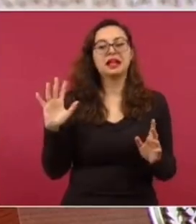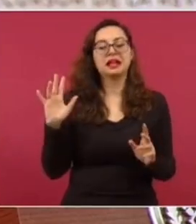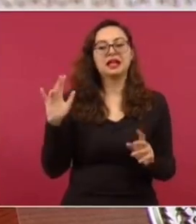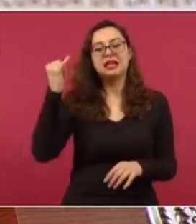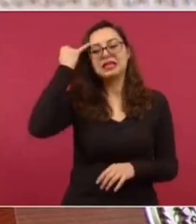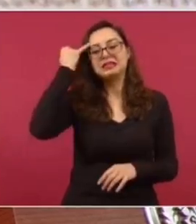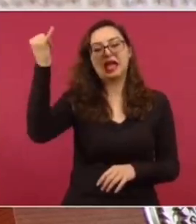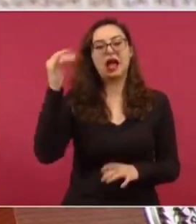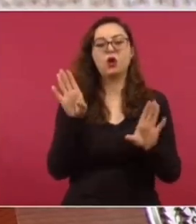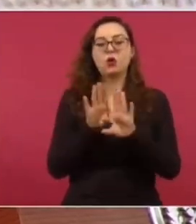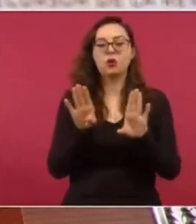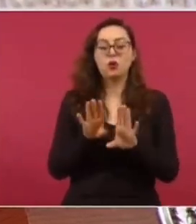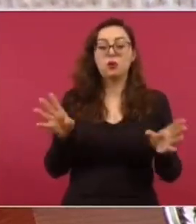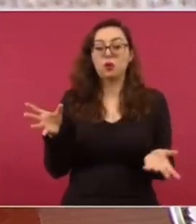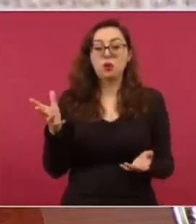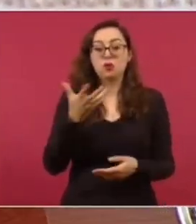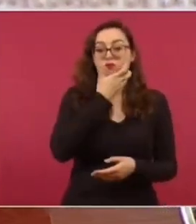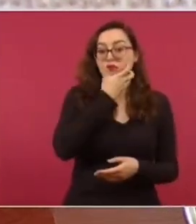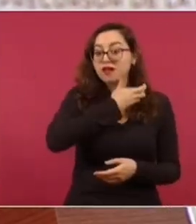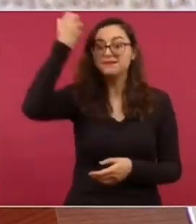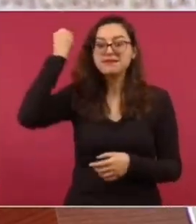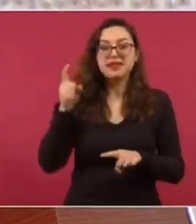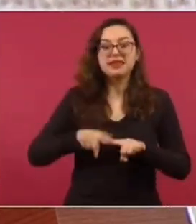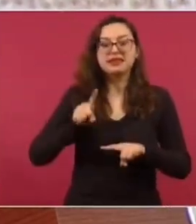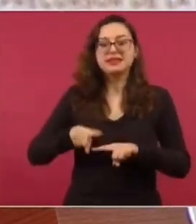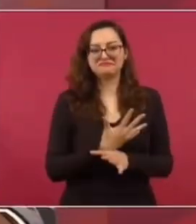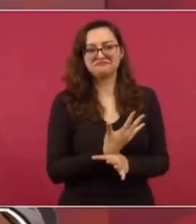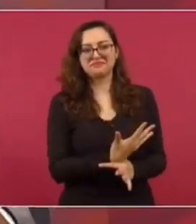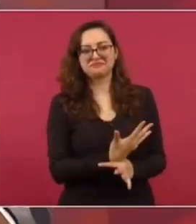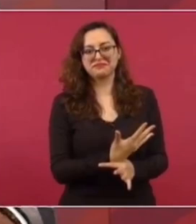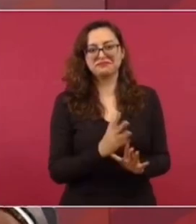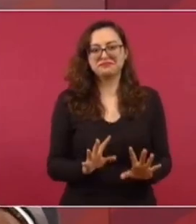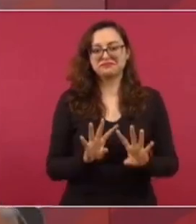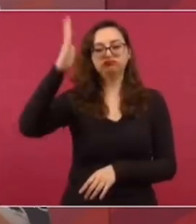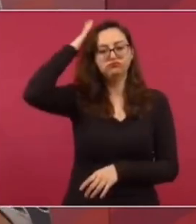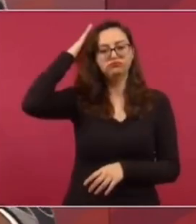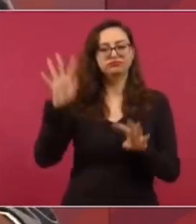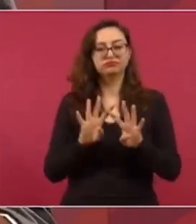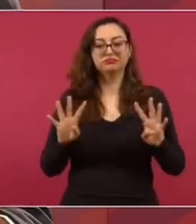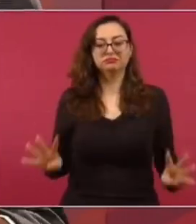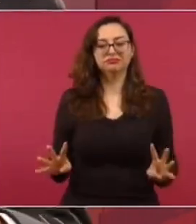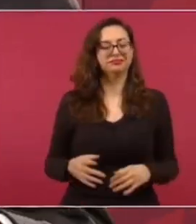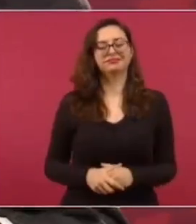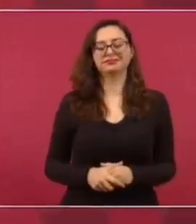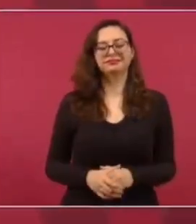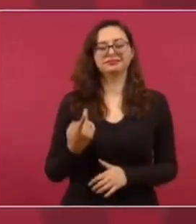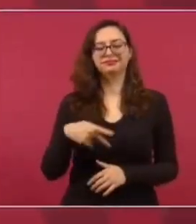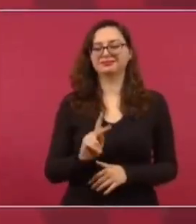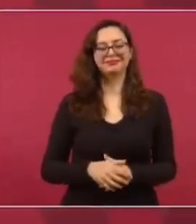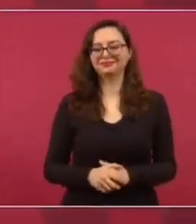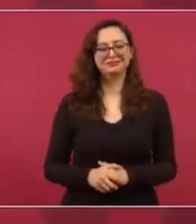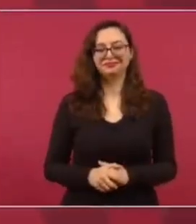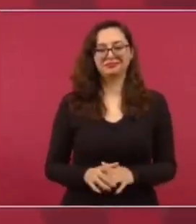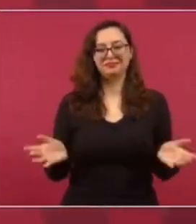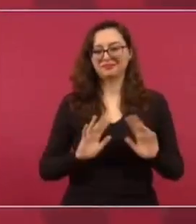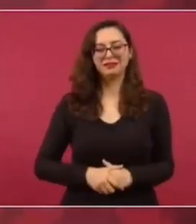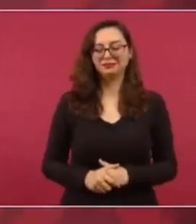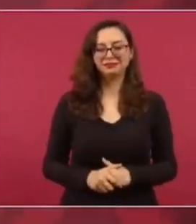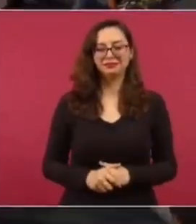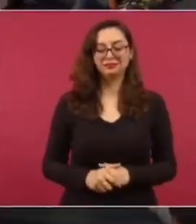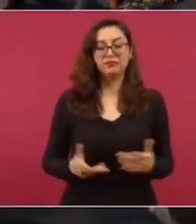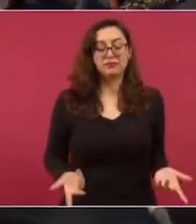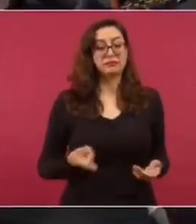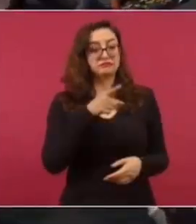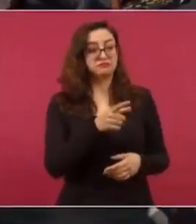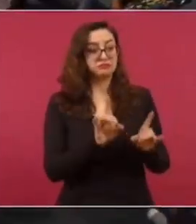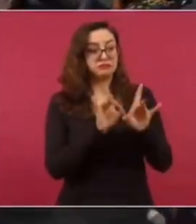llaman, descubierta con 10 dirigentes, mujeres y hombres. Pero a la hora de la hora, no, pues la descubierta fue el pueblo. Se